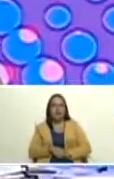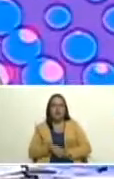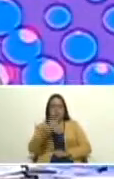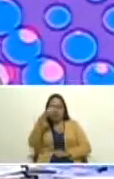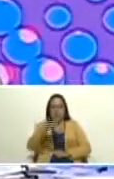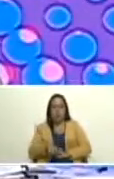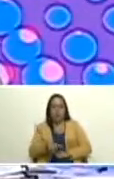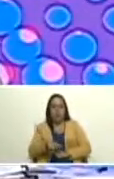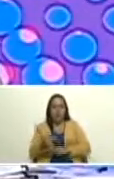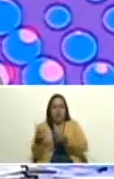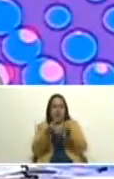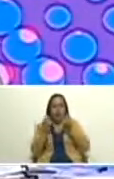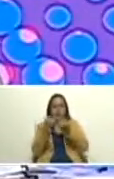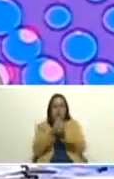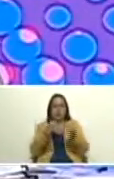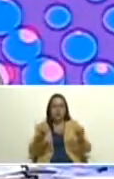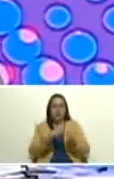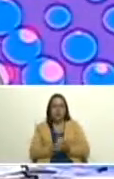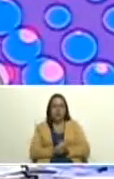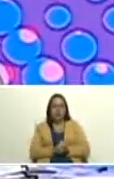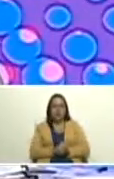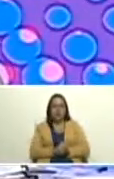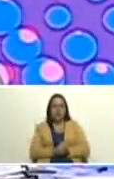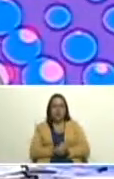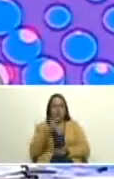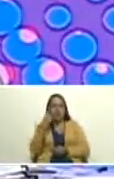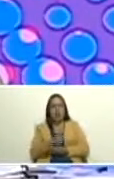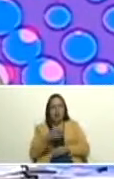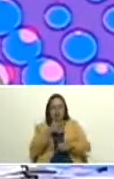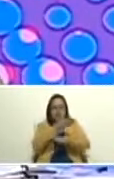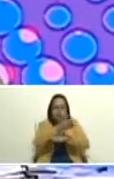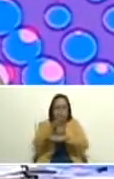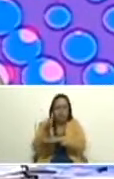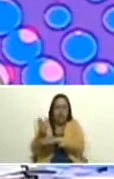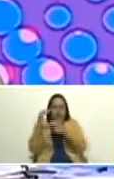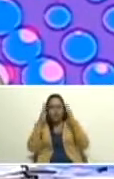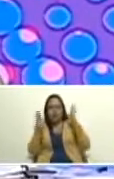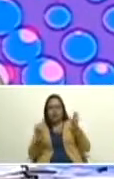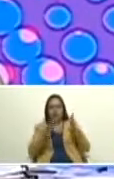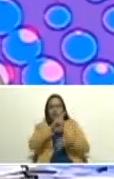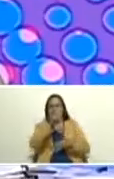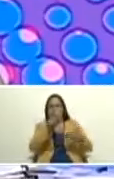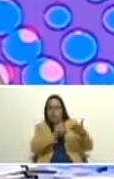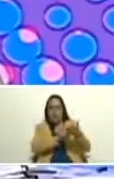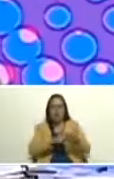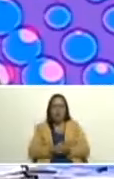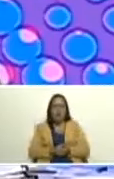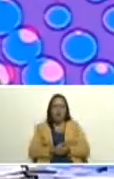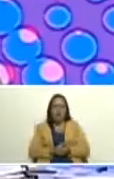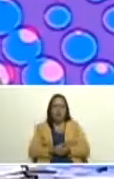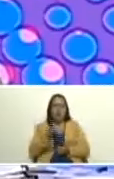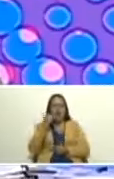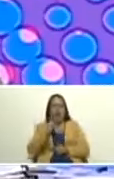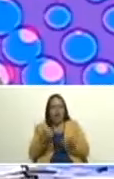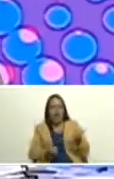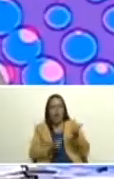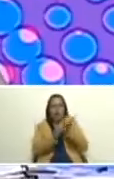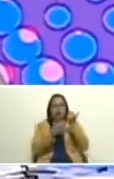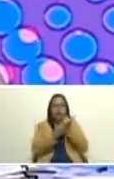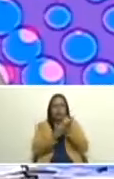independiente. Y tenemos que llegar a todas completamente para que se sientan